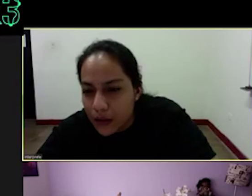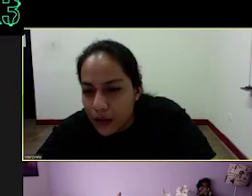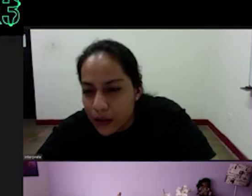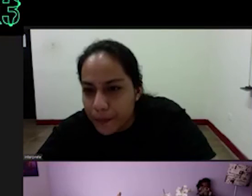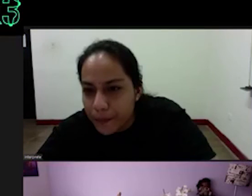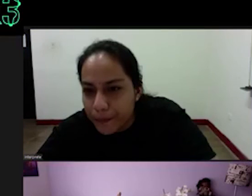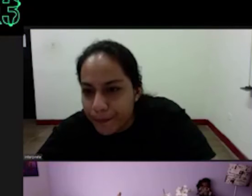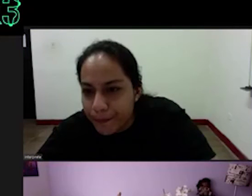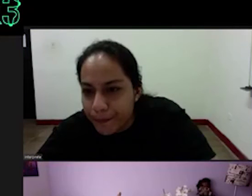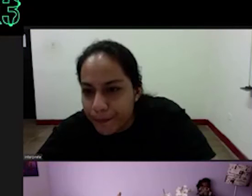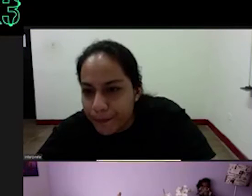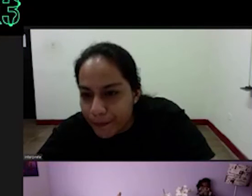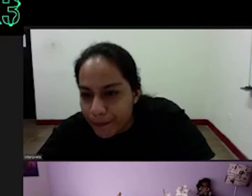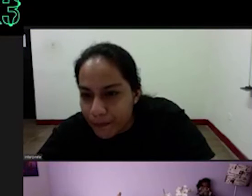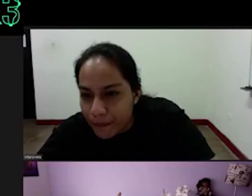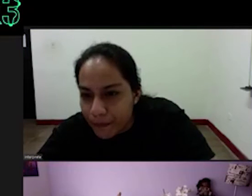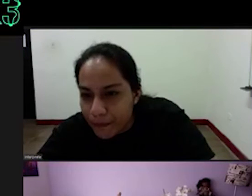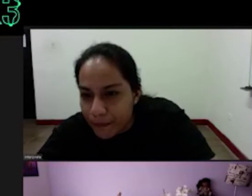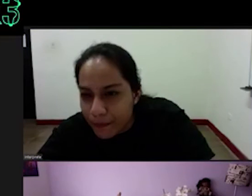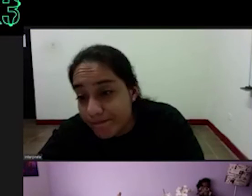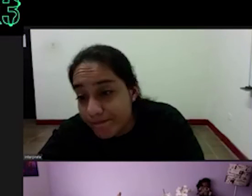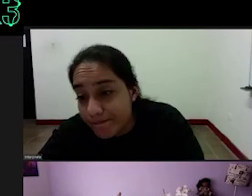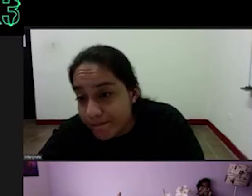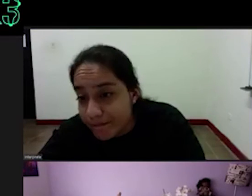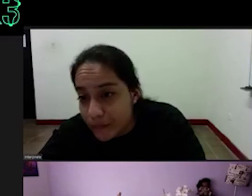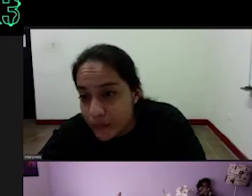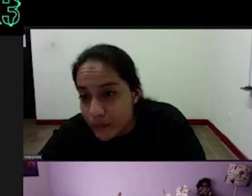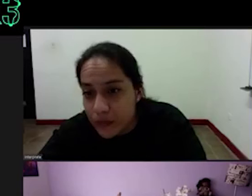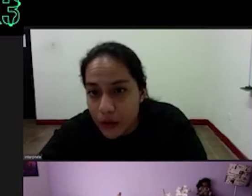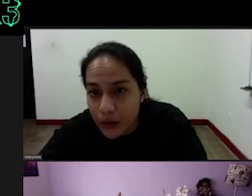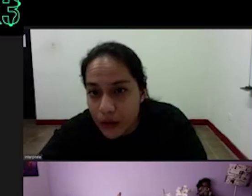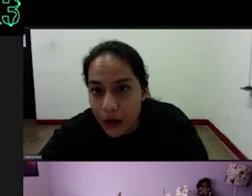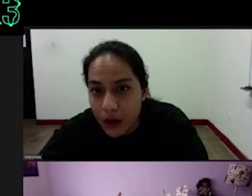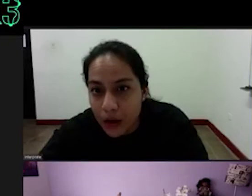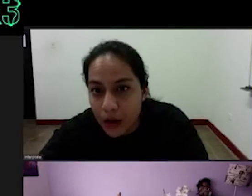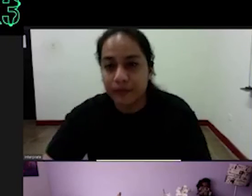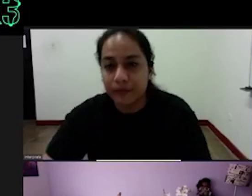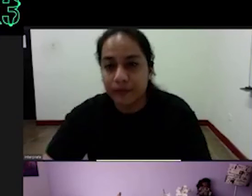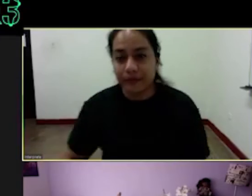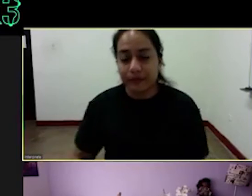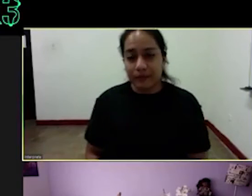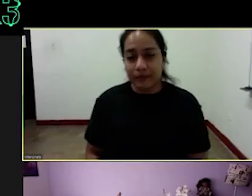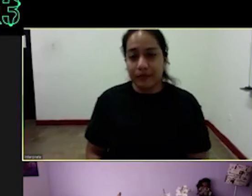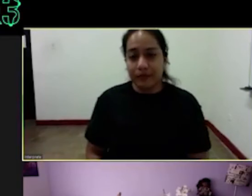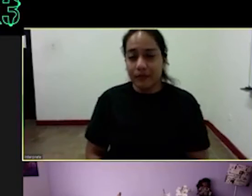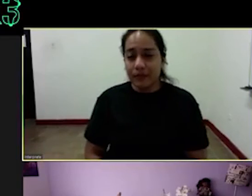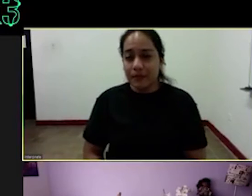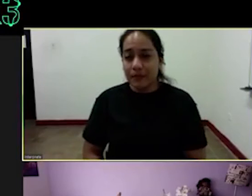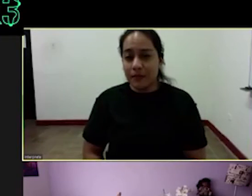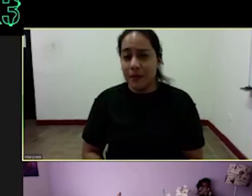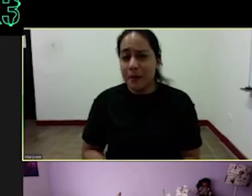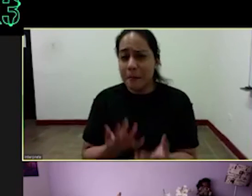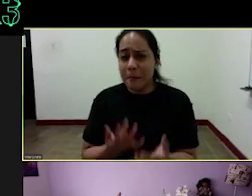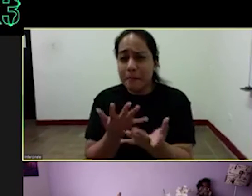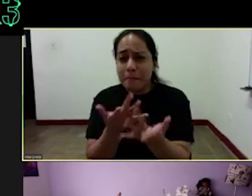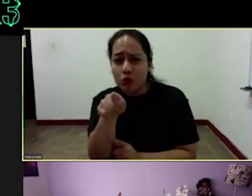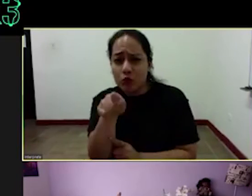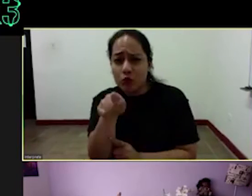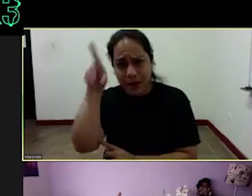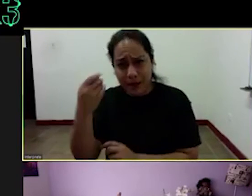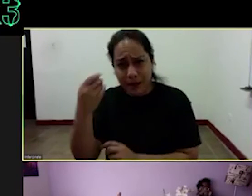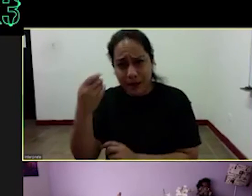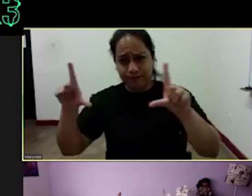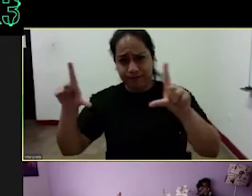Y quiero aclarar que me siento un ignorante al no manejar el lenguaje de signos. Me siento realmente un